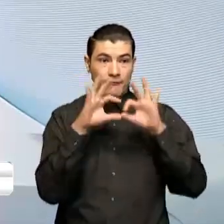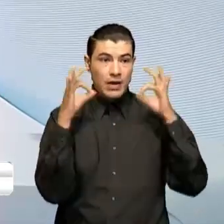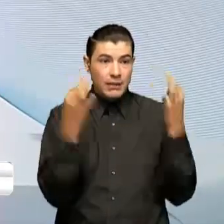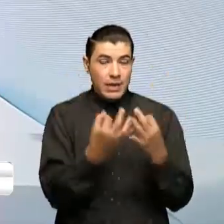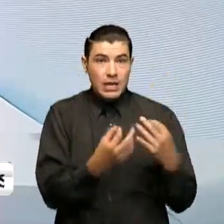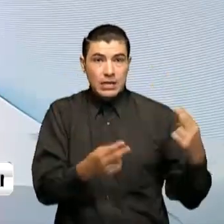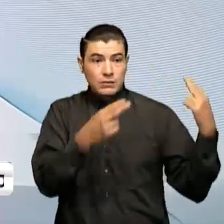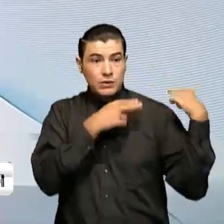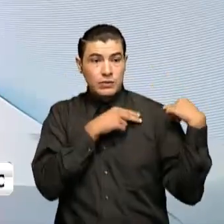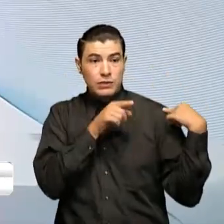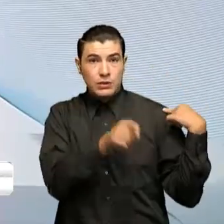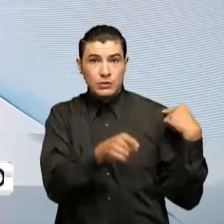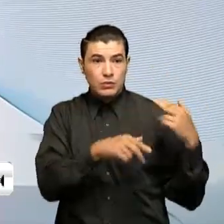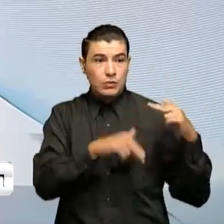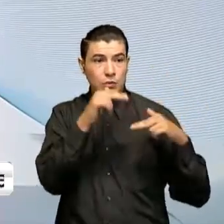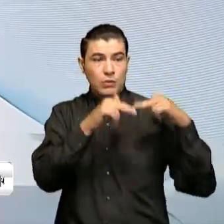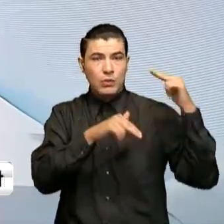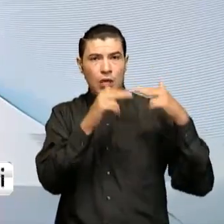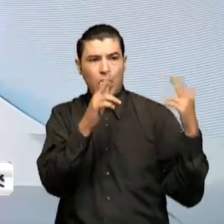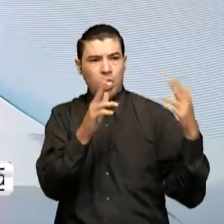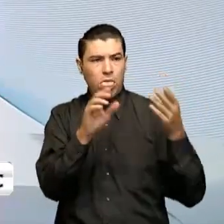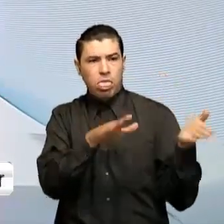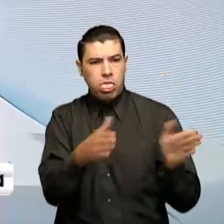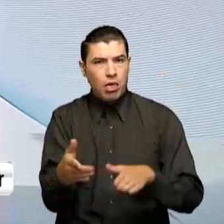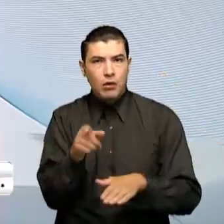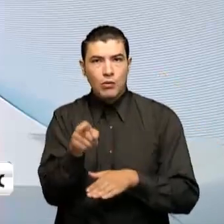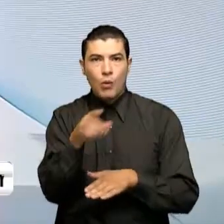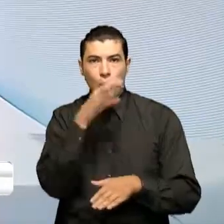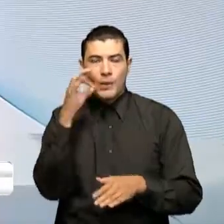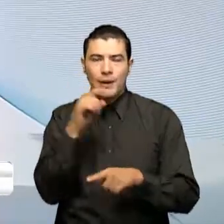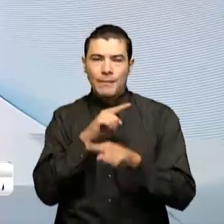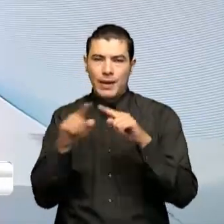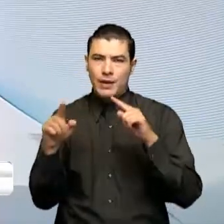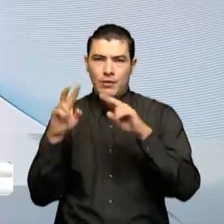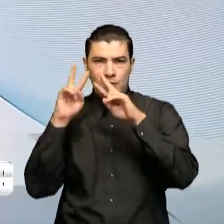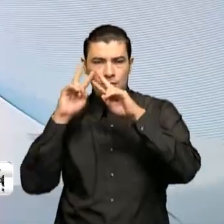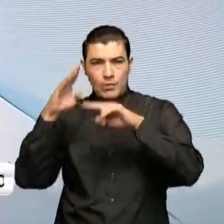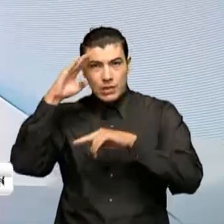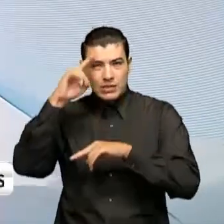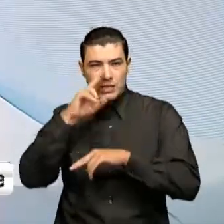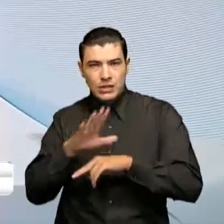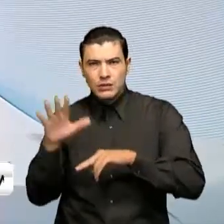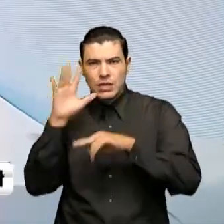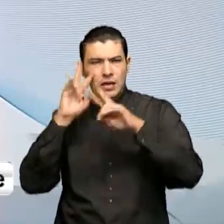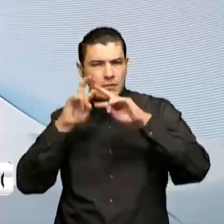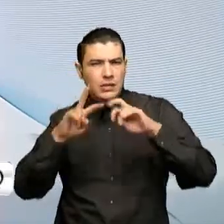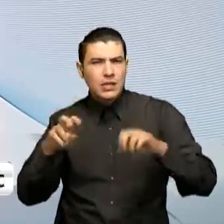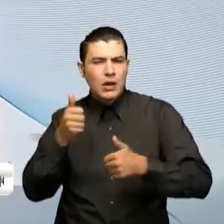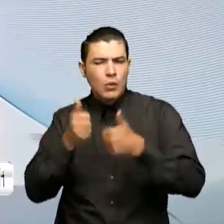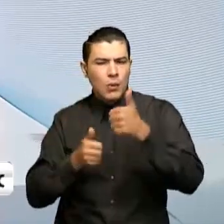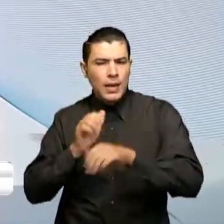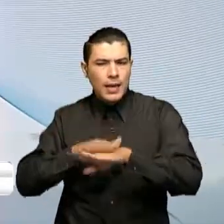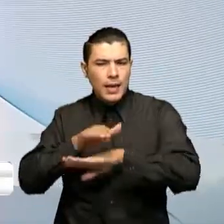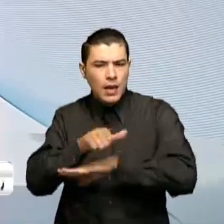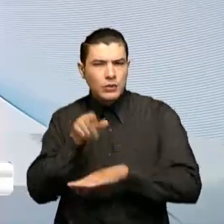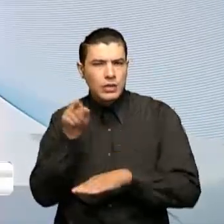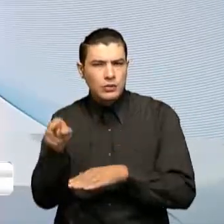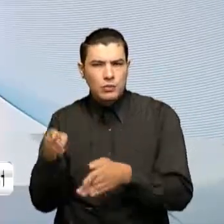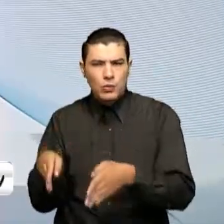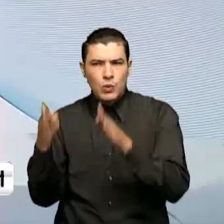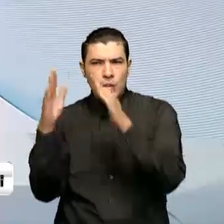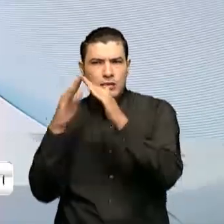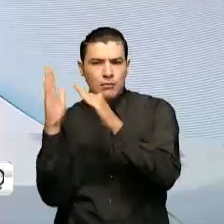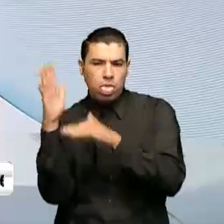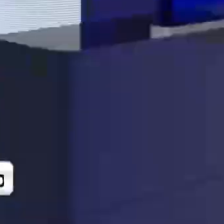responsabilizan a una constructora por la tragedia las autoridades investigan que causó la caída de este muro carlos cárdenas que información